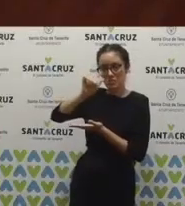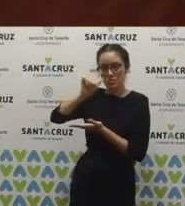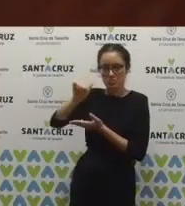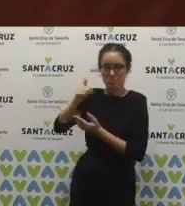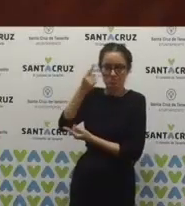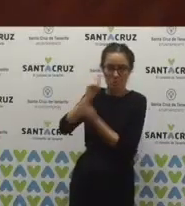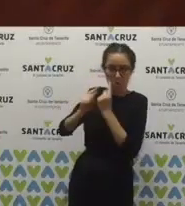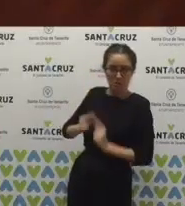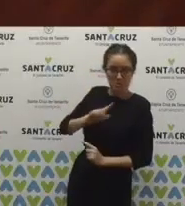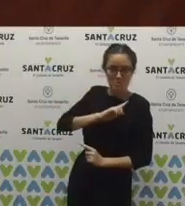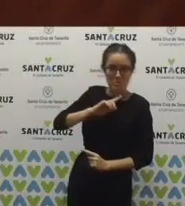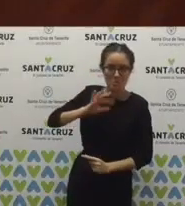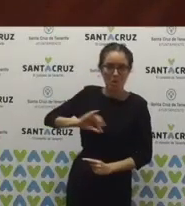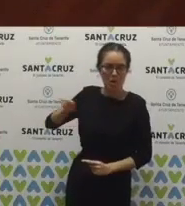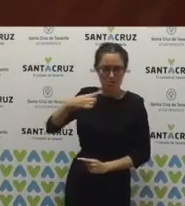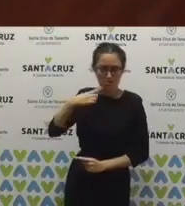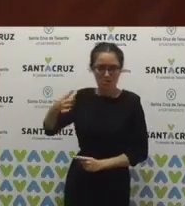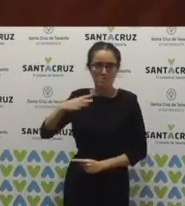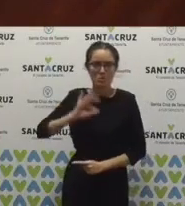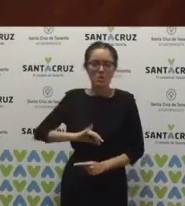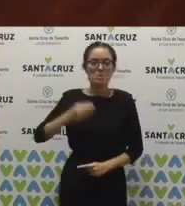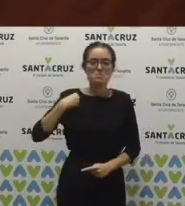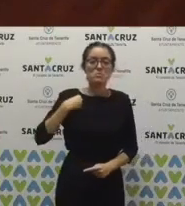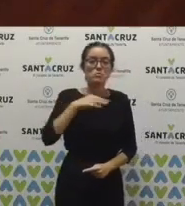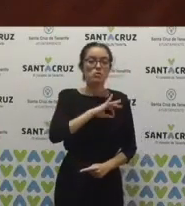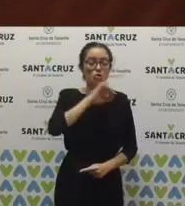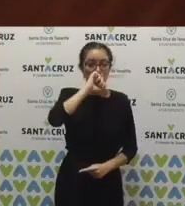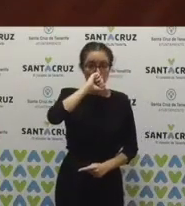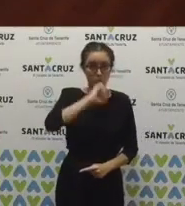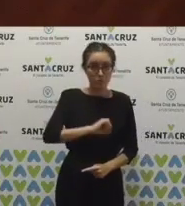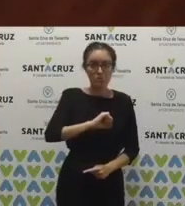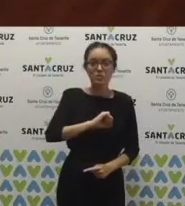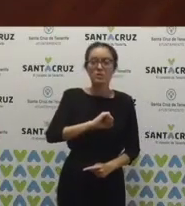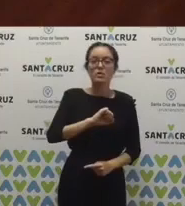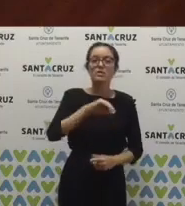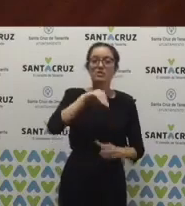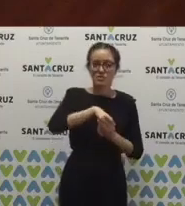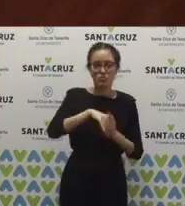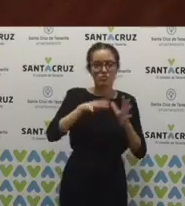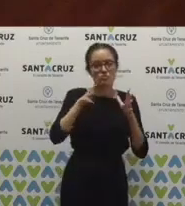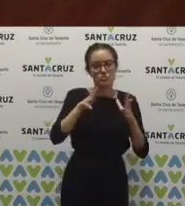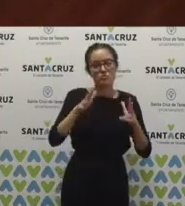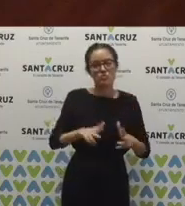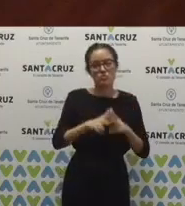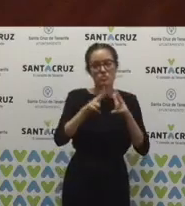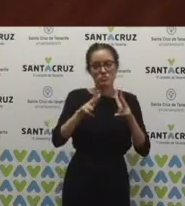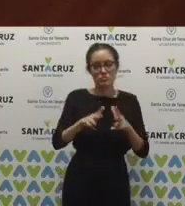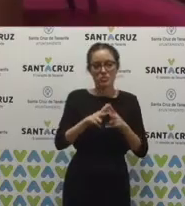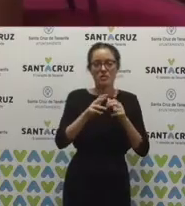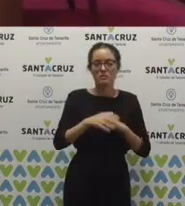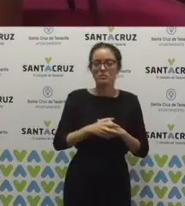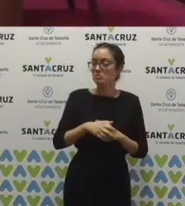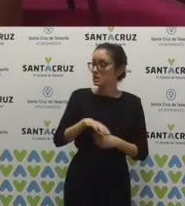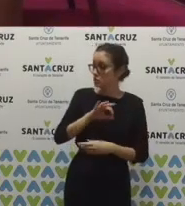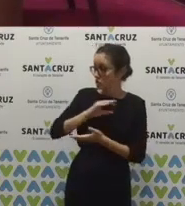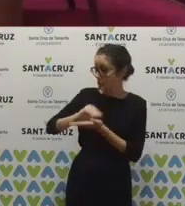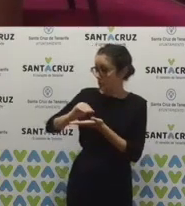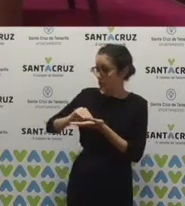esta situación se lo confirmará que el señor obispo forma parte del del consejo social del señor secretario